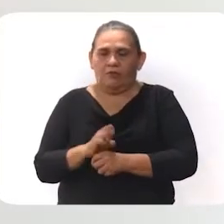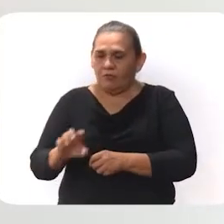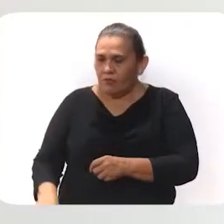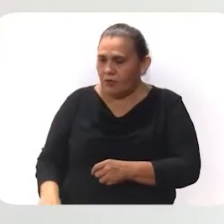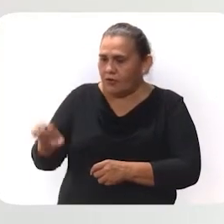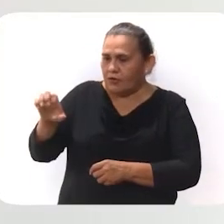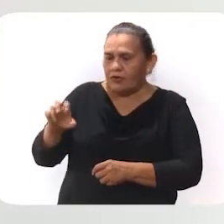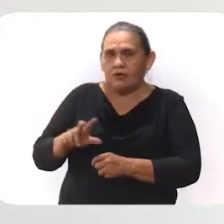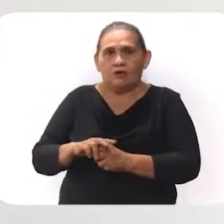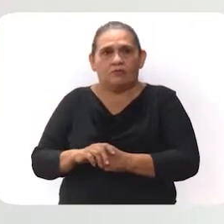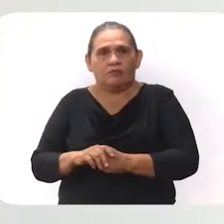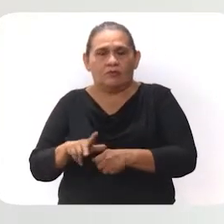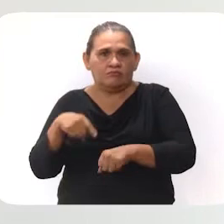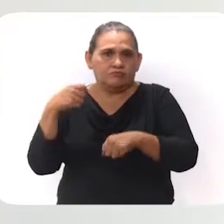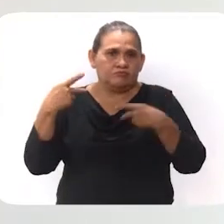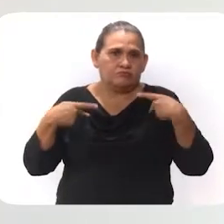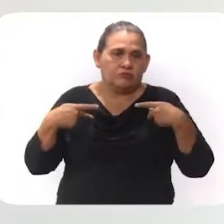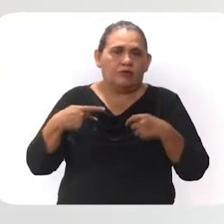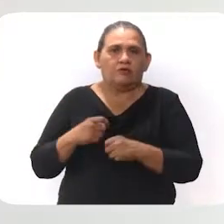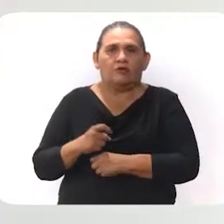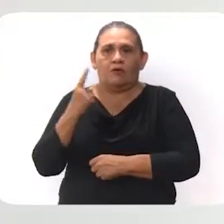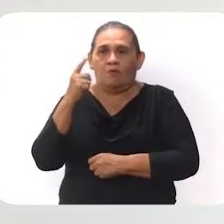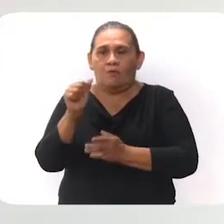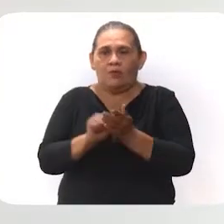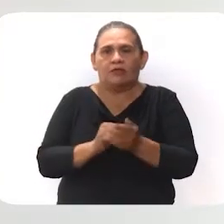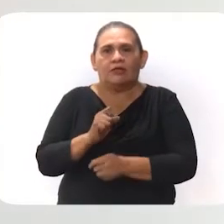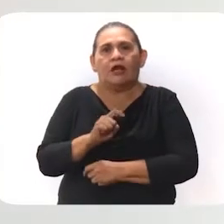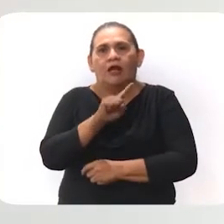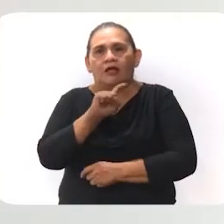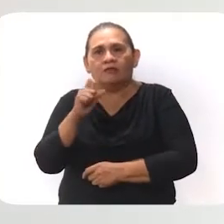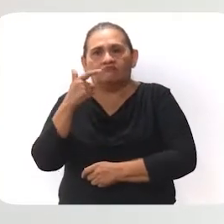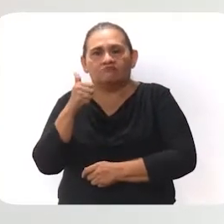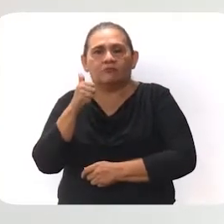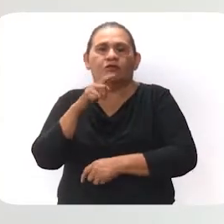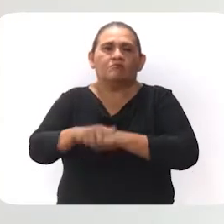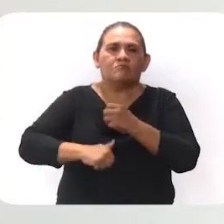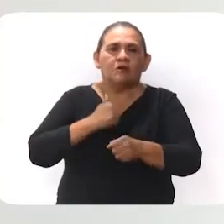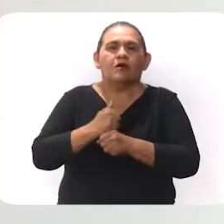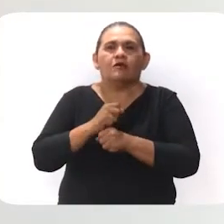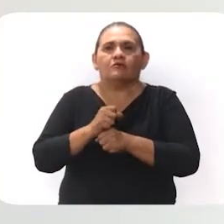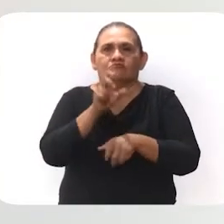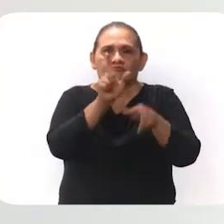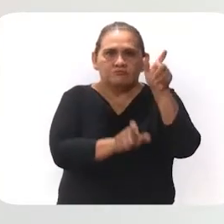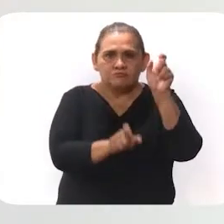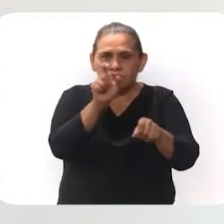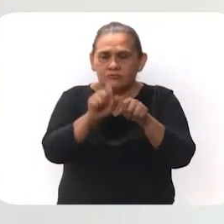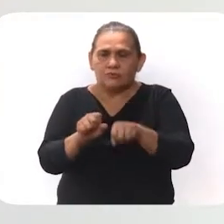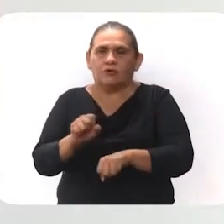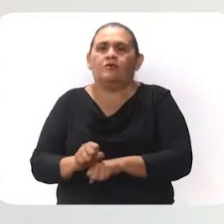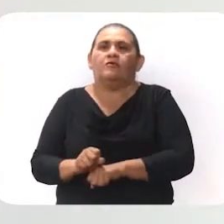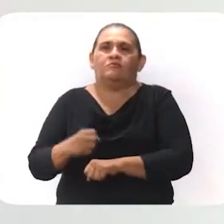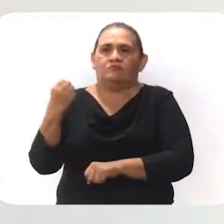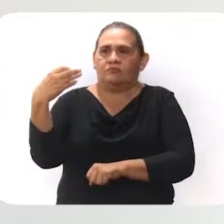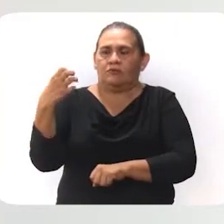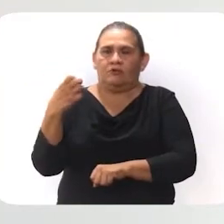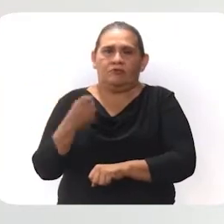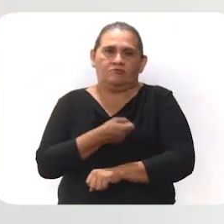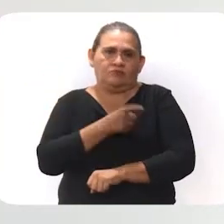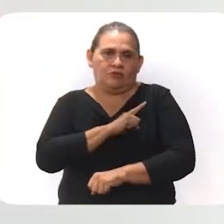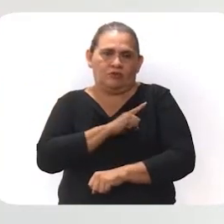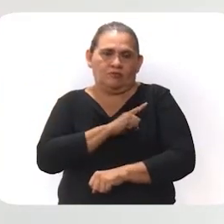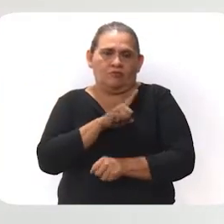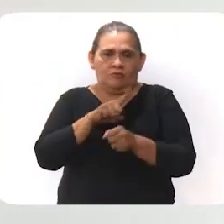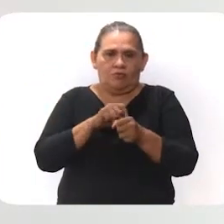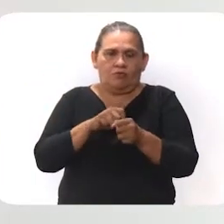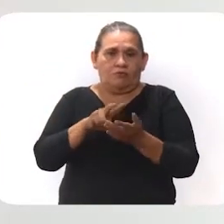de edad de los casos es de 1 mes a 107 años. Los indicadores semanales del Semáforo Estatal de Salud marcan